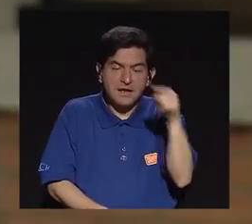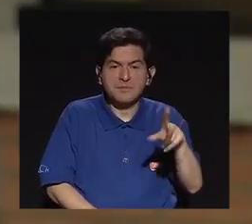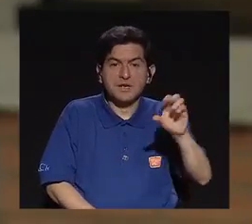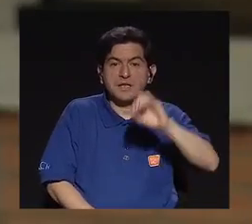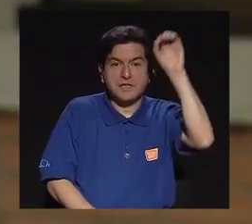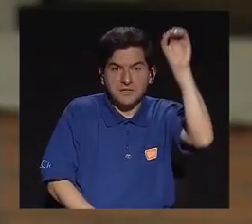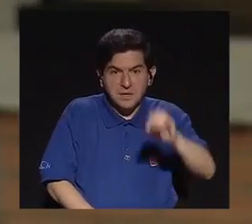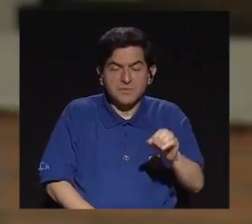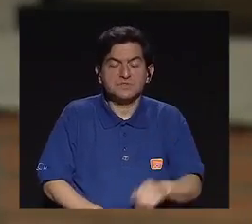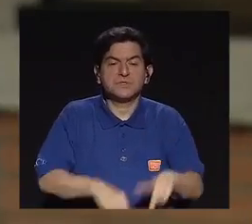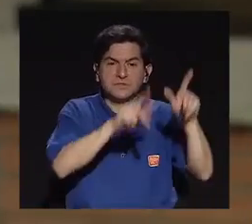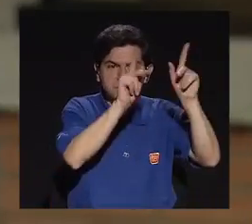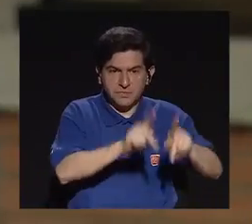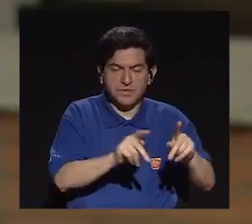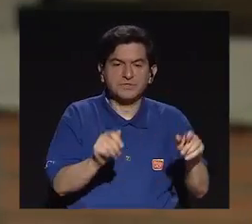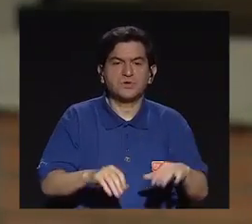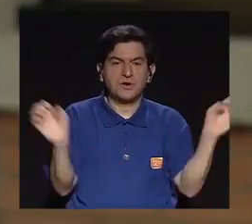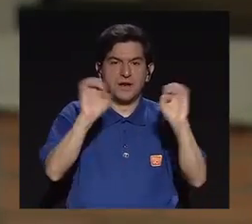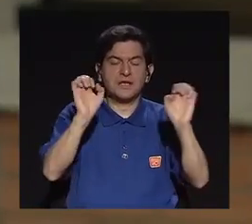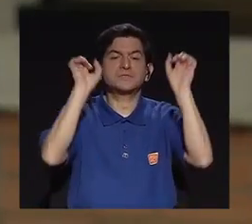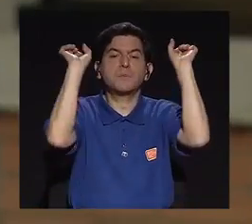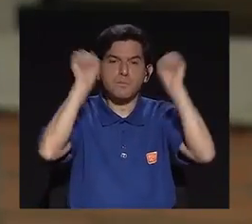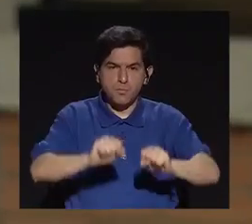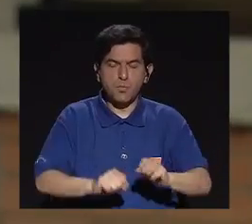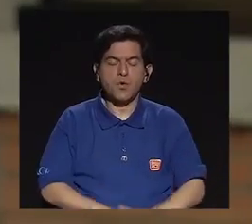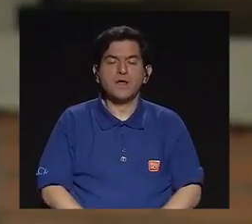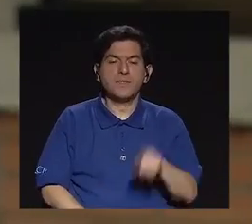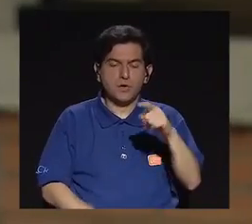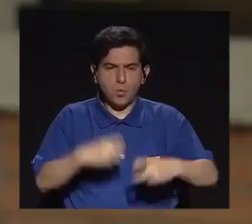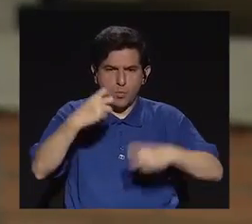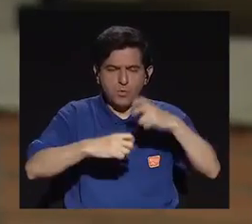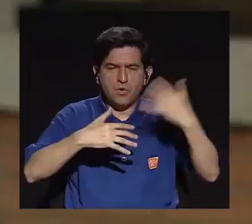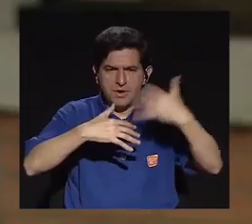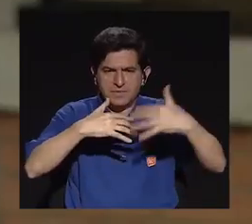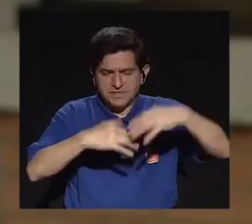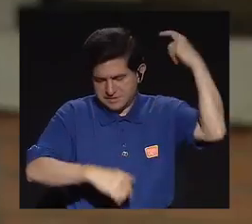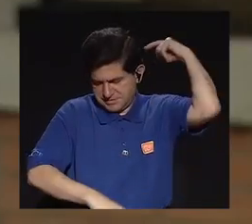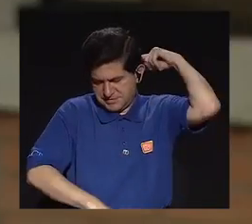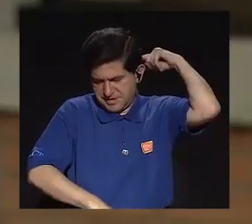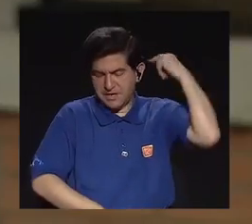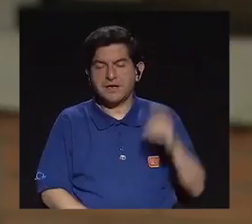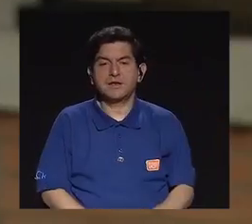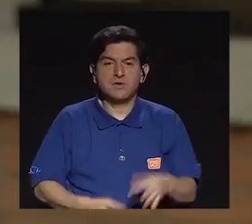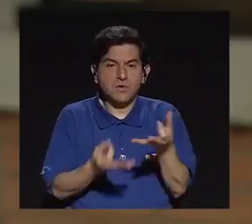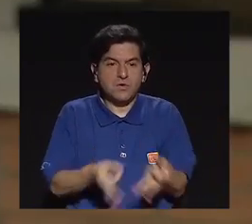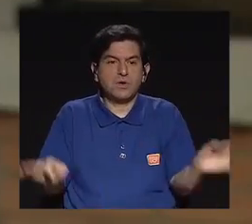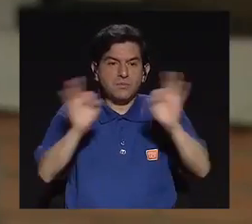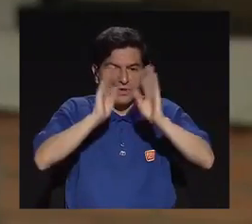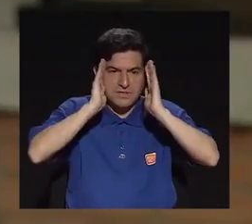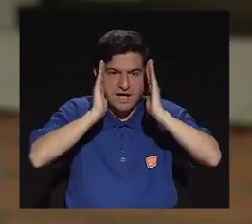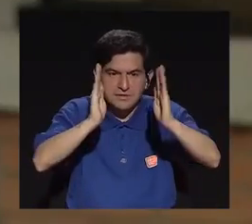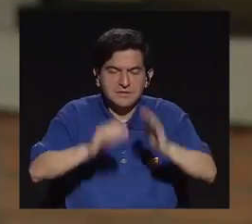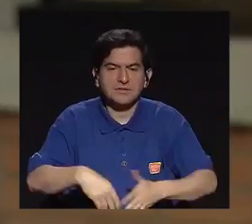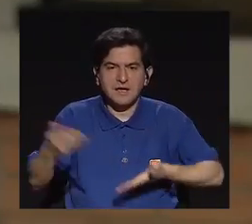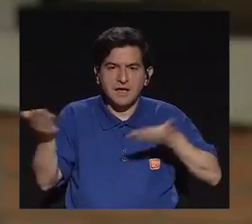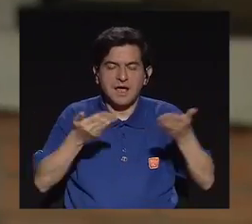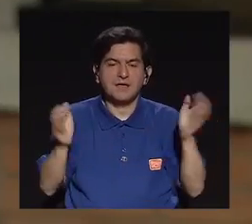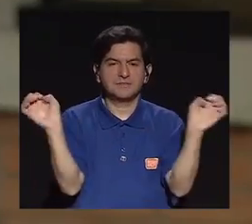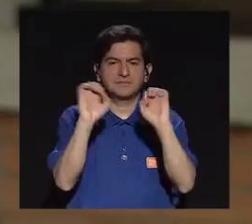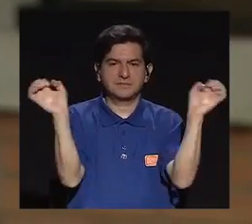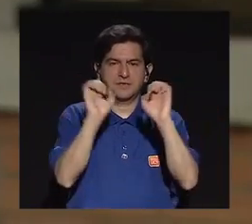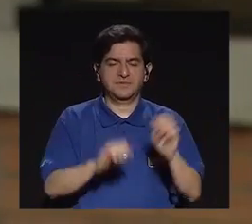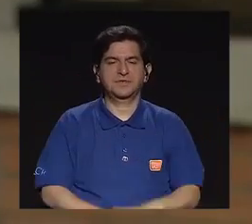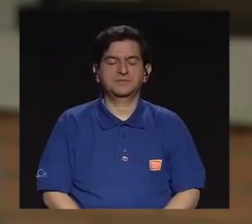hasta en el 30% de los pacientes que llegan a emergencias pueden estar teniendo un infarto cerebral. Por eso es muy importante el abordaje inicial en lo que son los servicios de